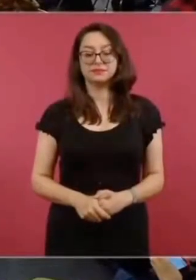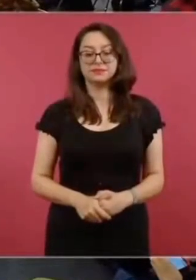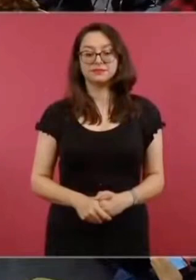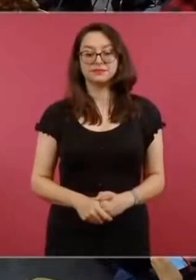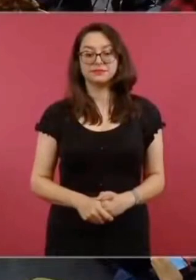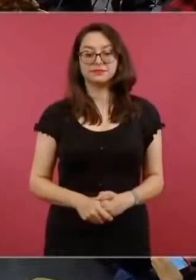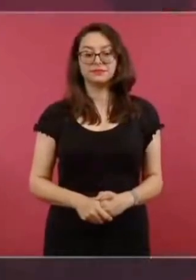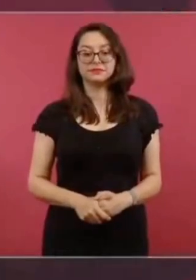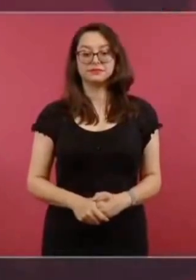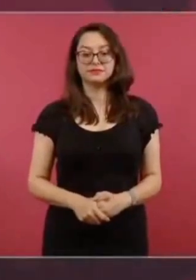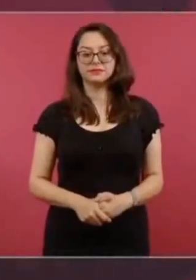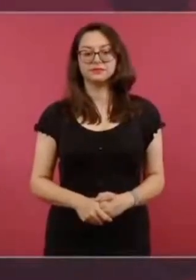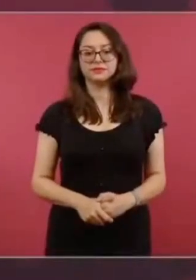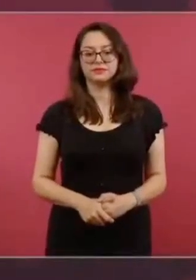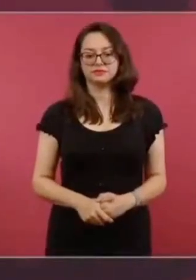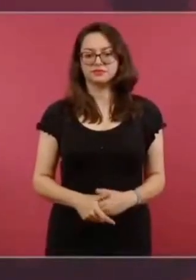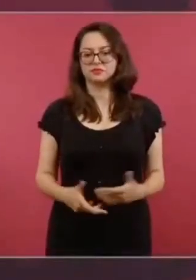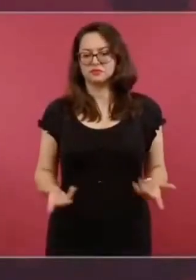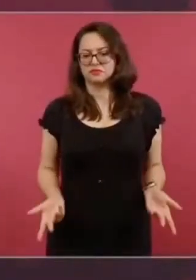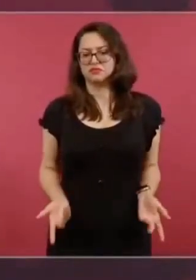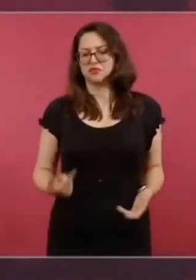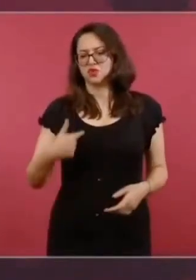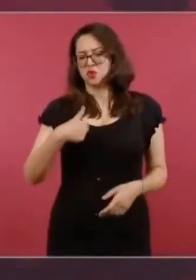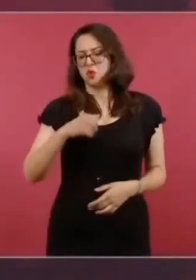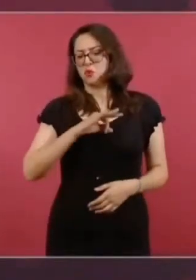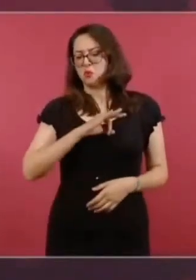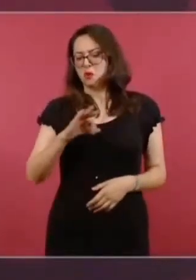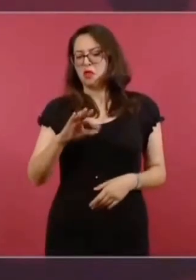de contestarle al New York Times,